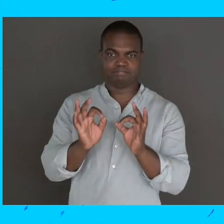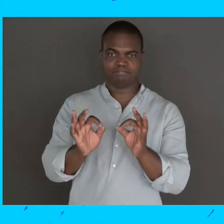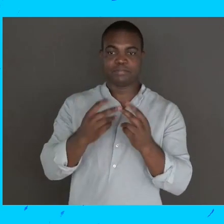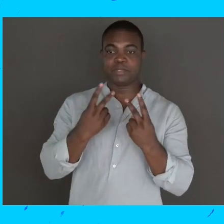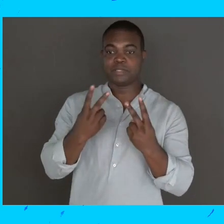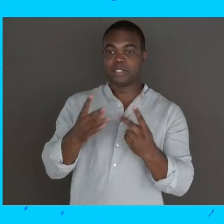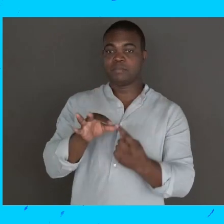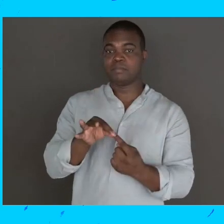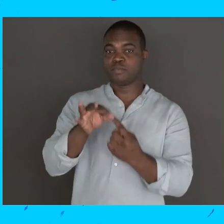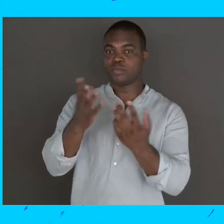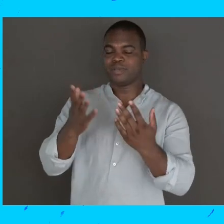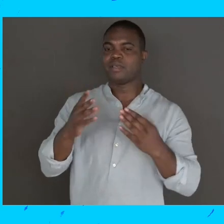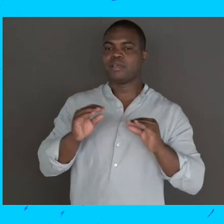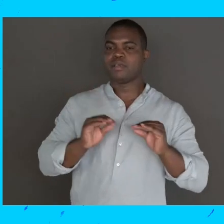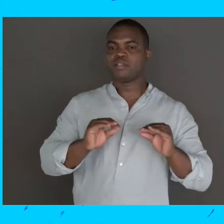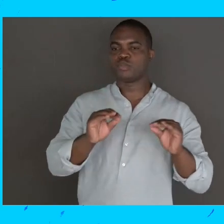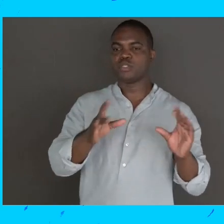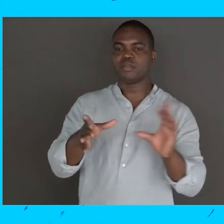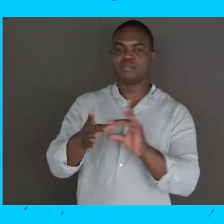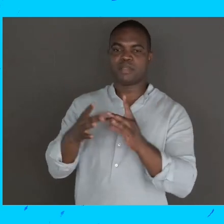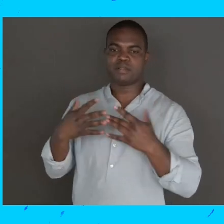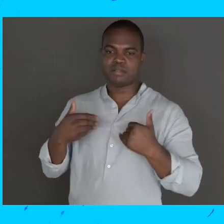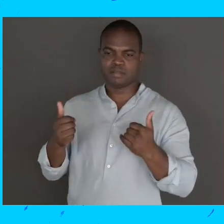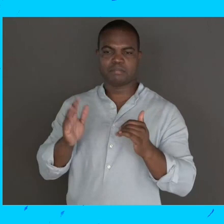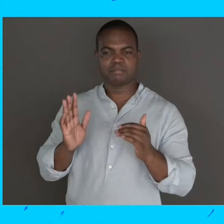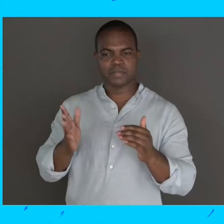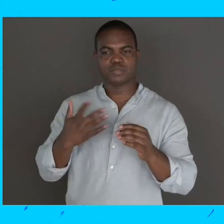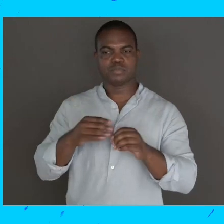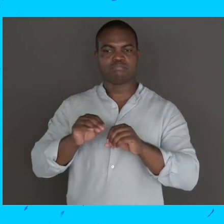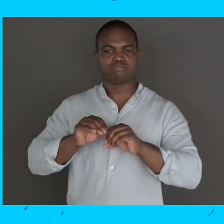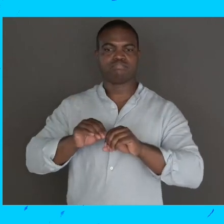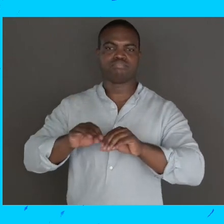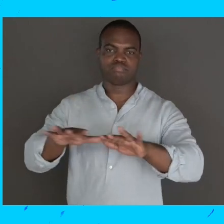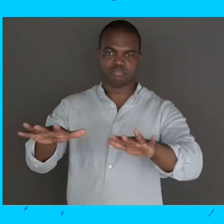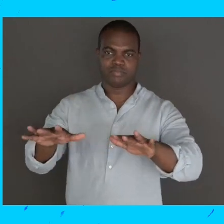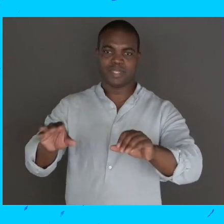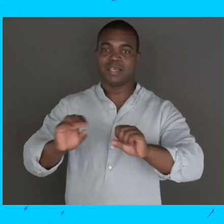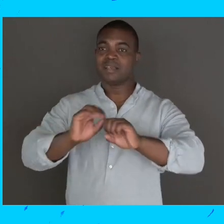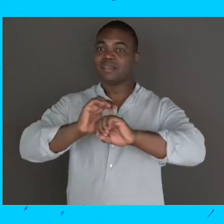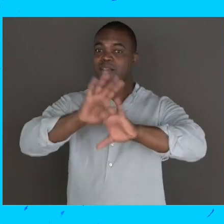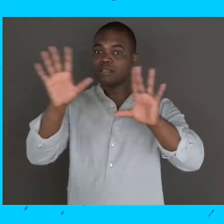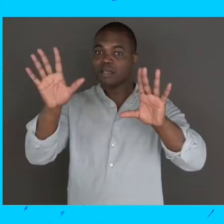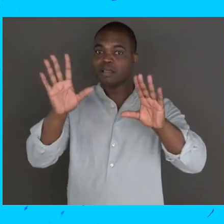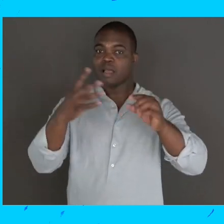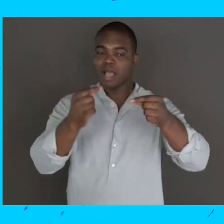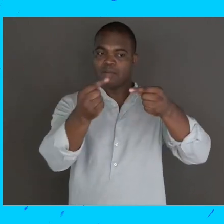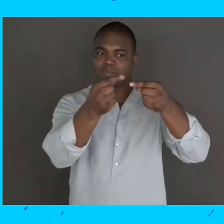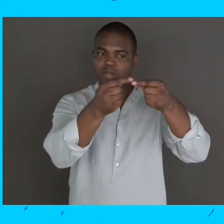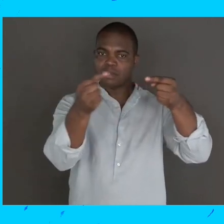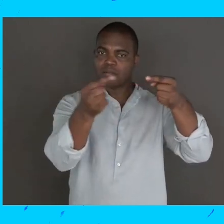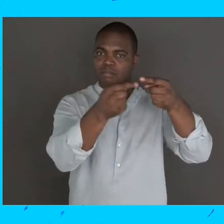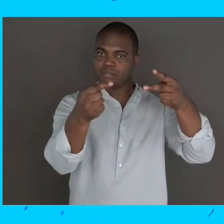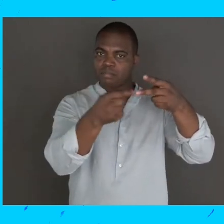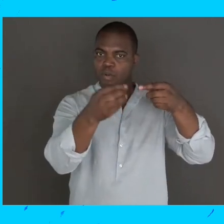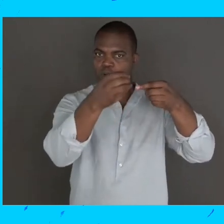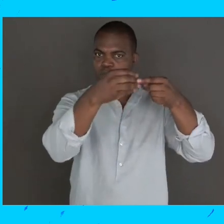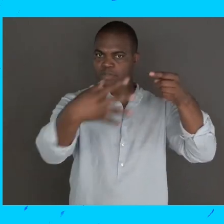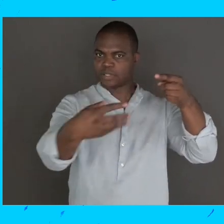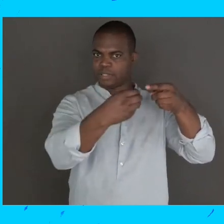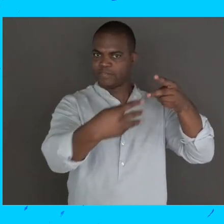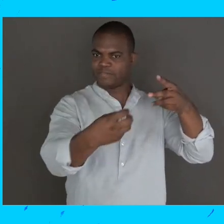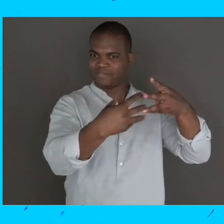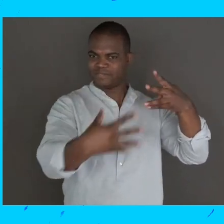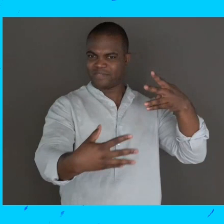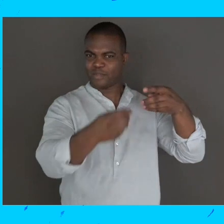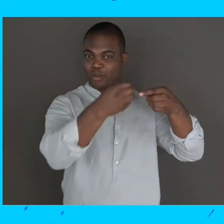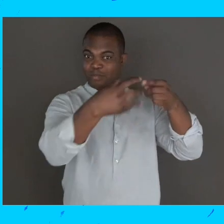HIV-SIDA, ¿no? En Nigeria. También tenemos la política nacional sobre la salud de nuestros adolescentes en Nigeria, la